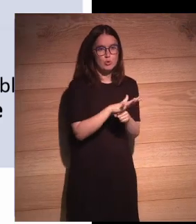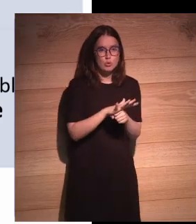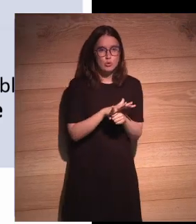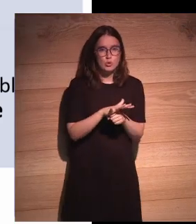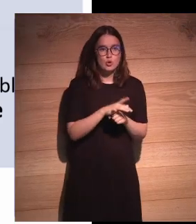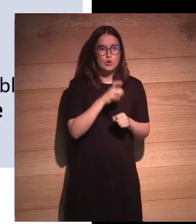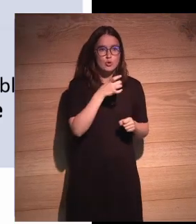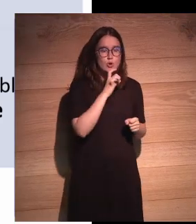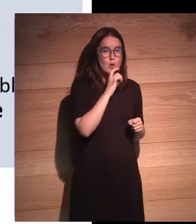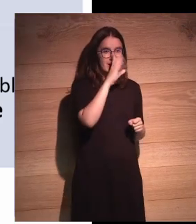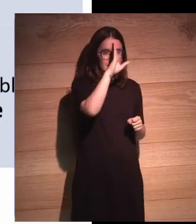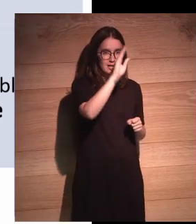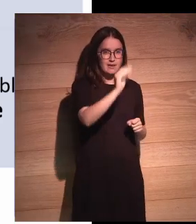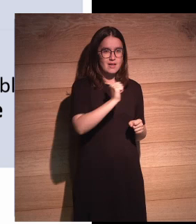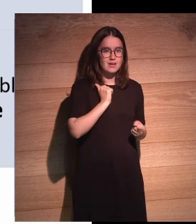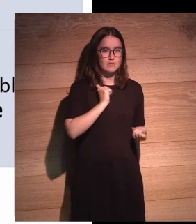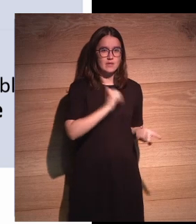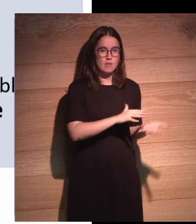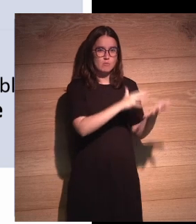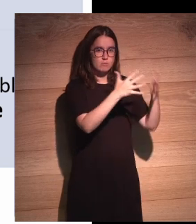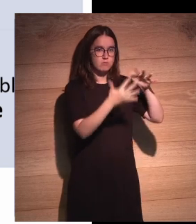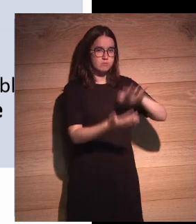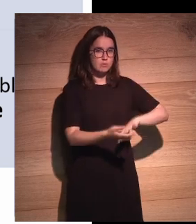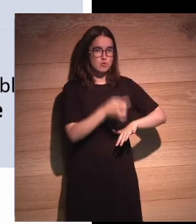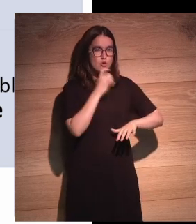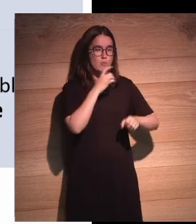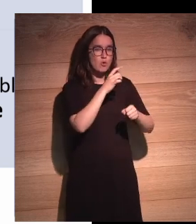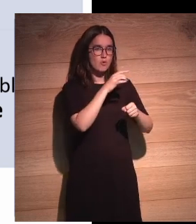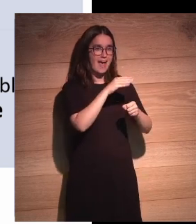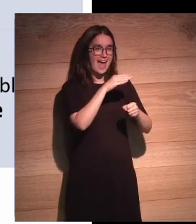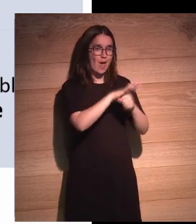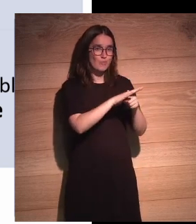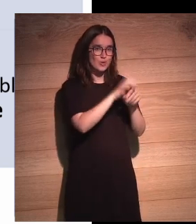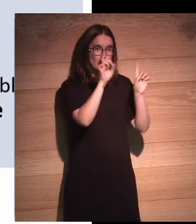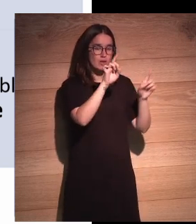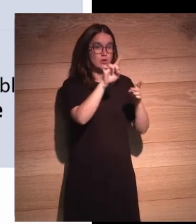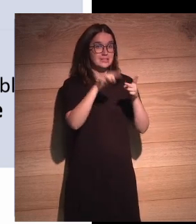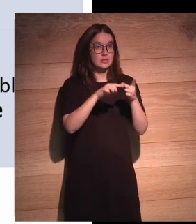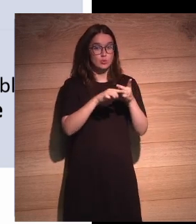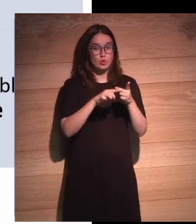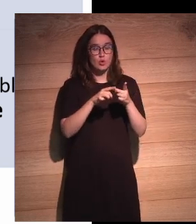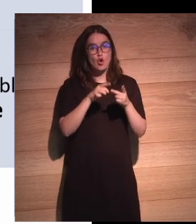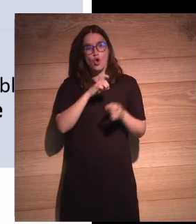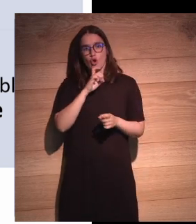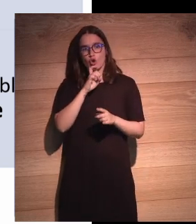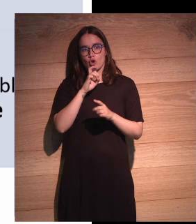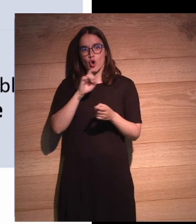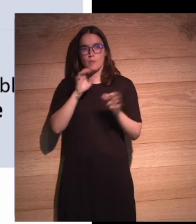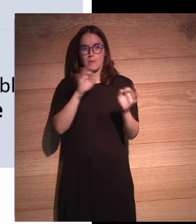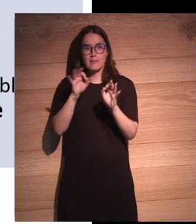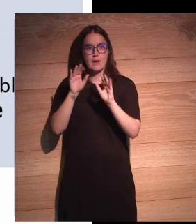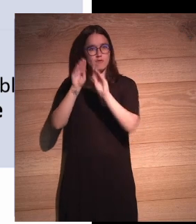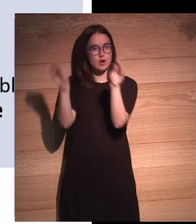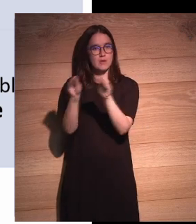el cómo se aplica la inteligencia artificial en educación, y segundo, cómo preparar a los docentes y a los